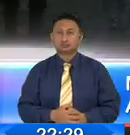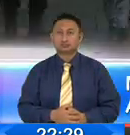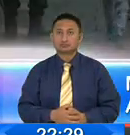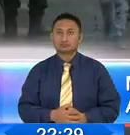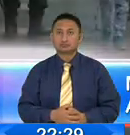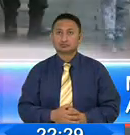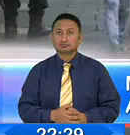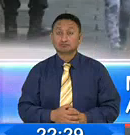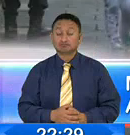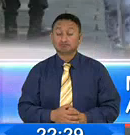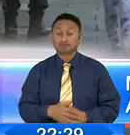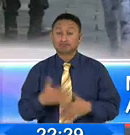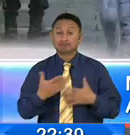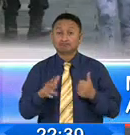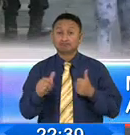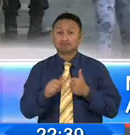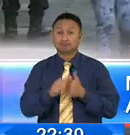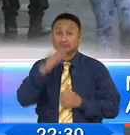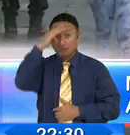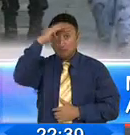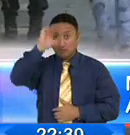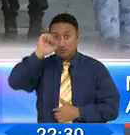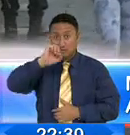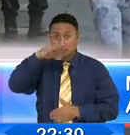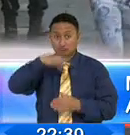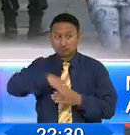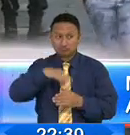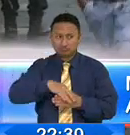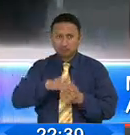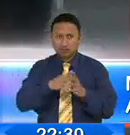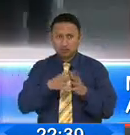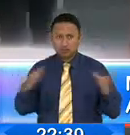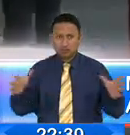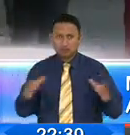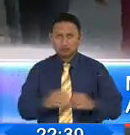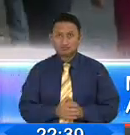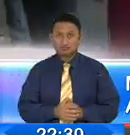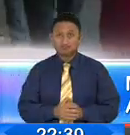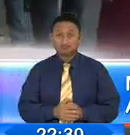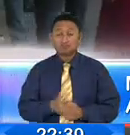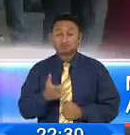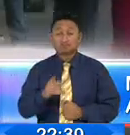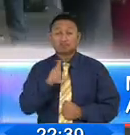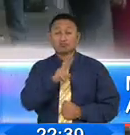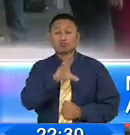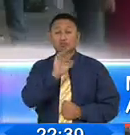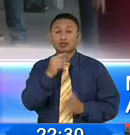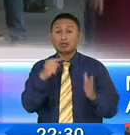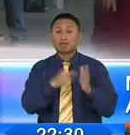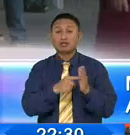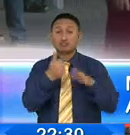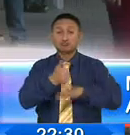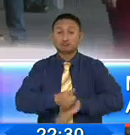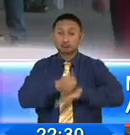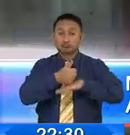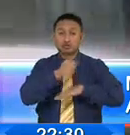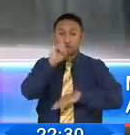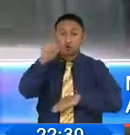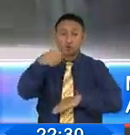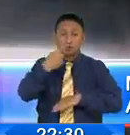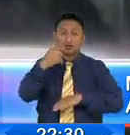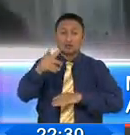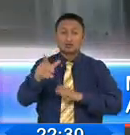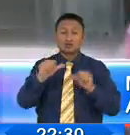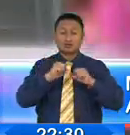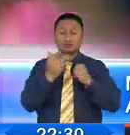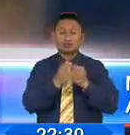Esto se da a días de que México viva una de las elecciones más grandes de su historia. Se elegirán 20.000 cargos, entre ellos gobernadores, diputados y